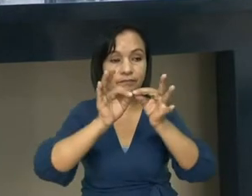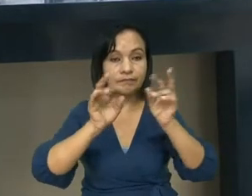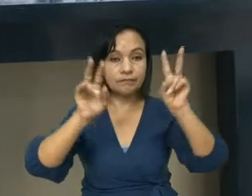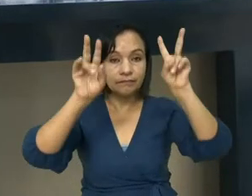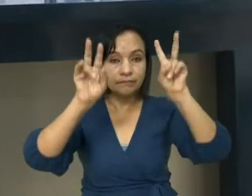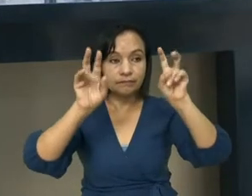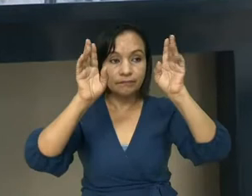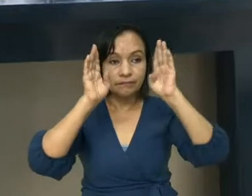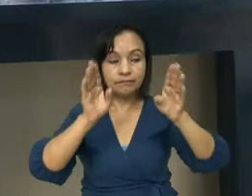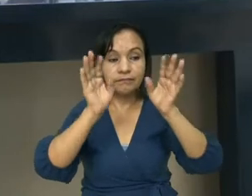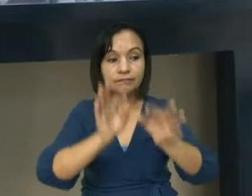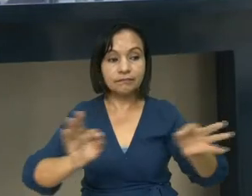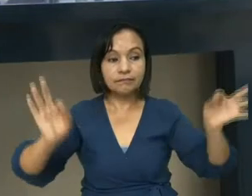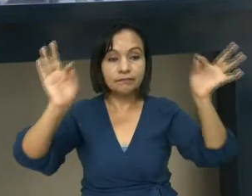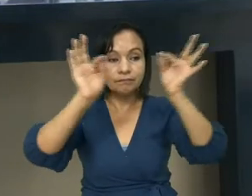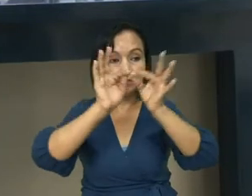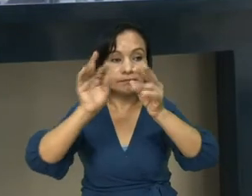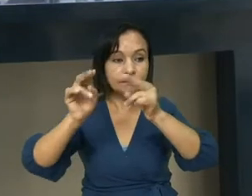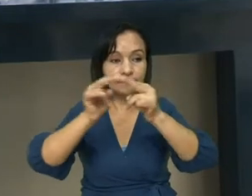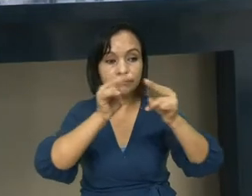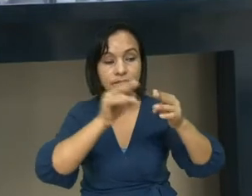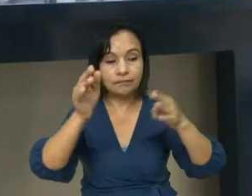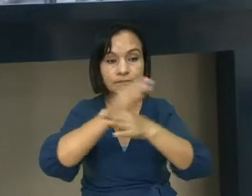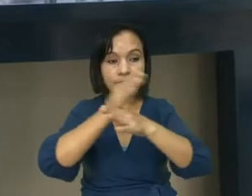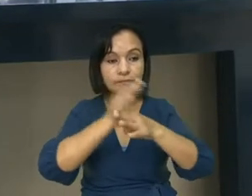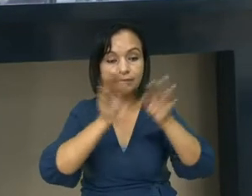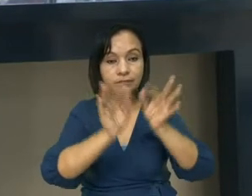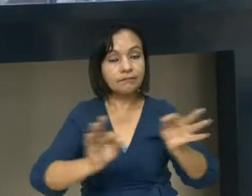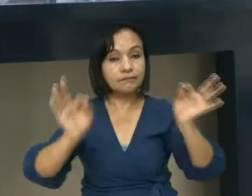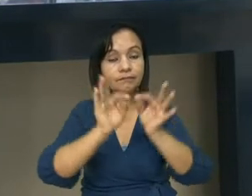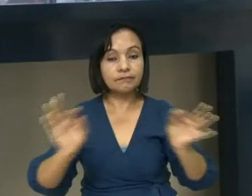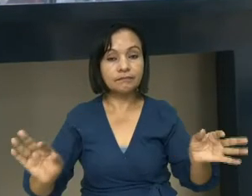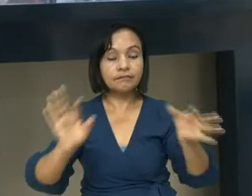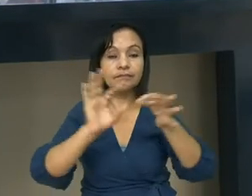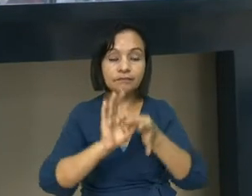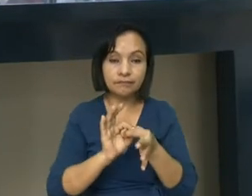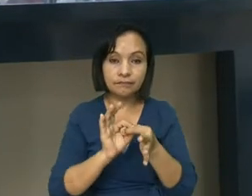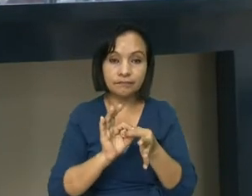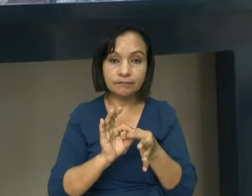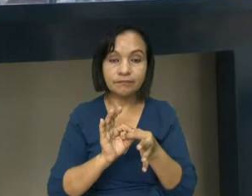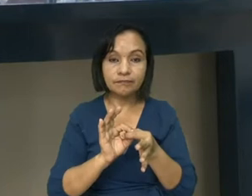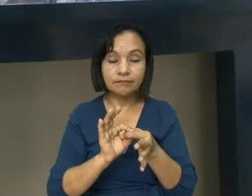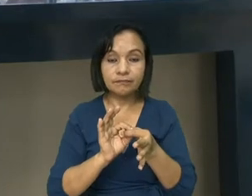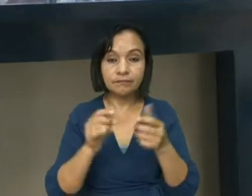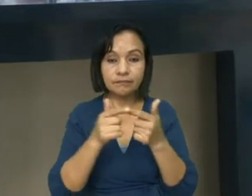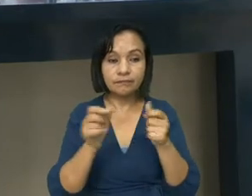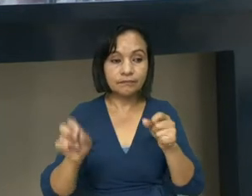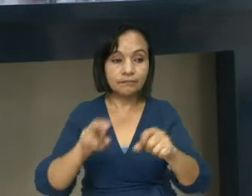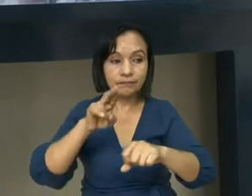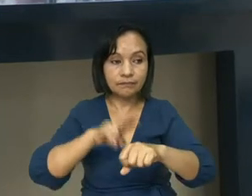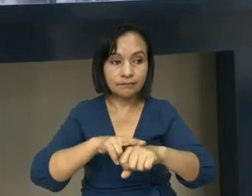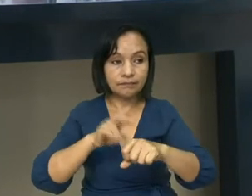de la cobertura, es importante las alianzas interinstitucionales, y agregamos también, porque en esta Comisión Nacional